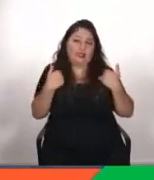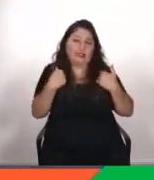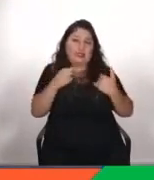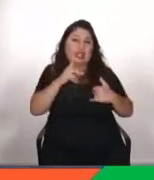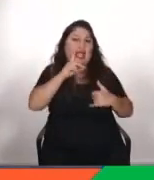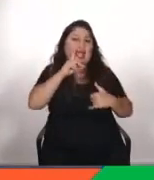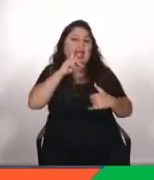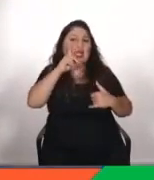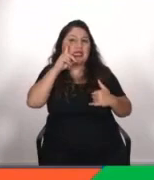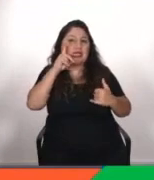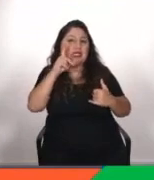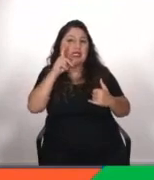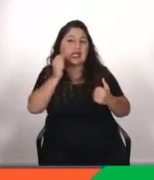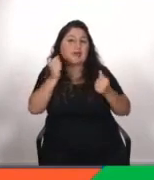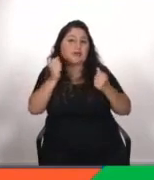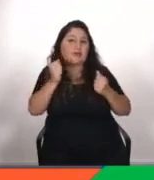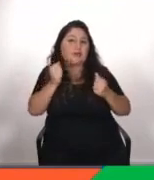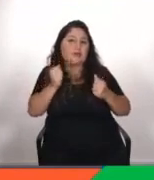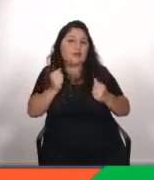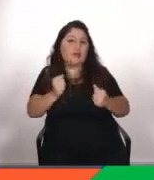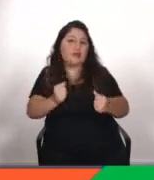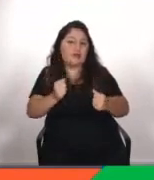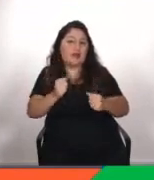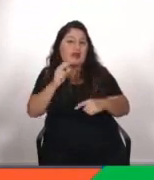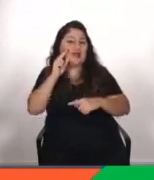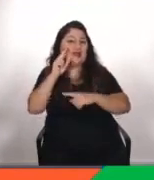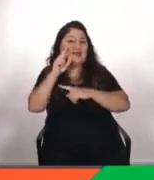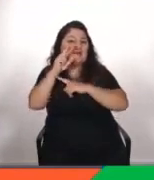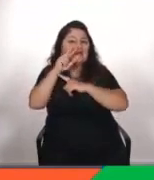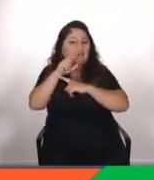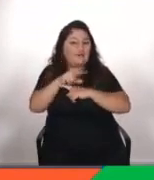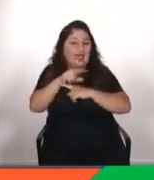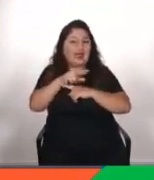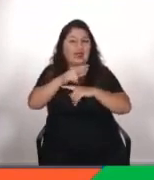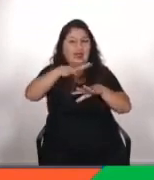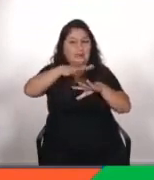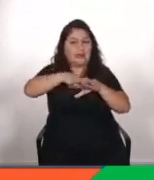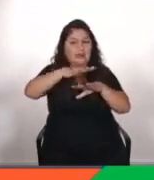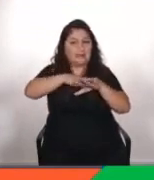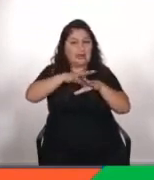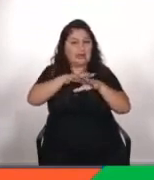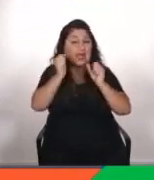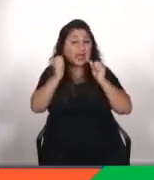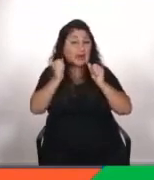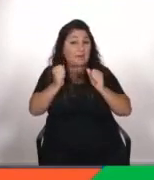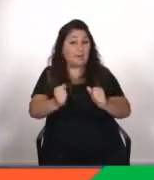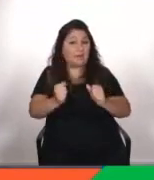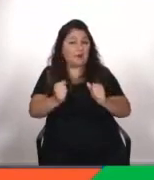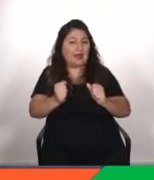dar una colección de problemas relevantes es quien tiene una cierta visión de conjunto de las matemáticas y es capaz